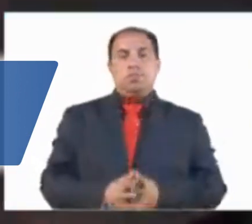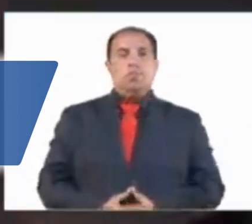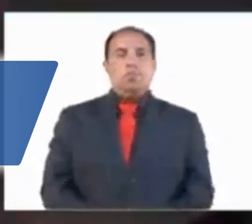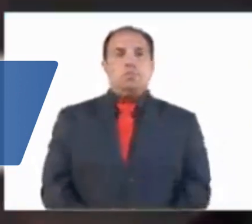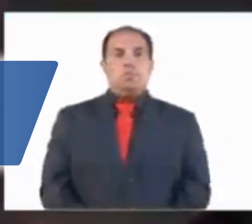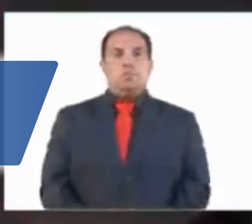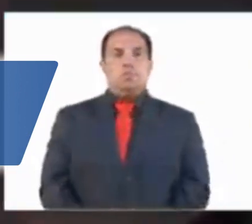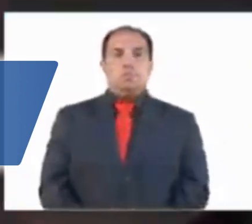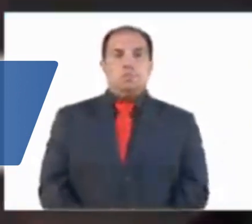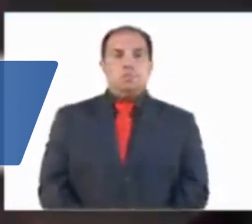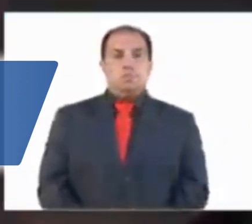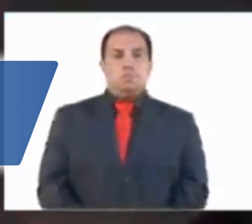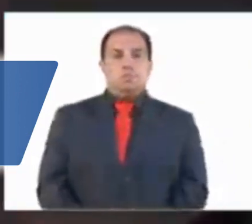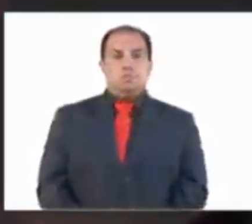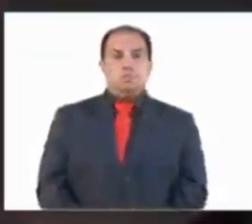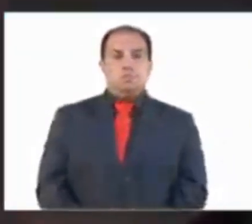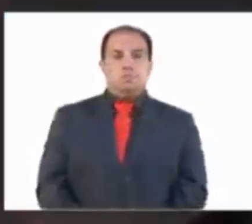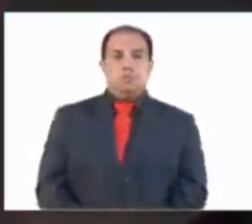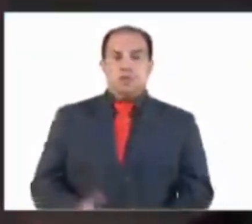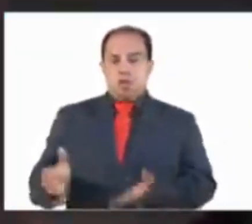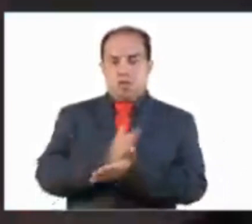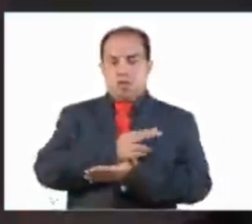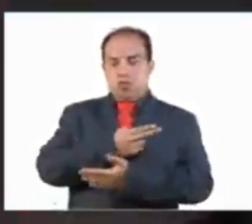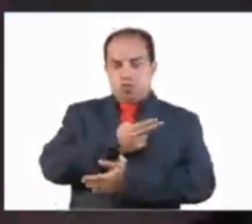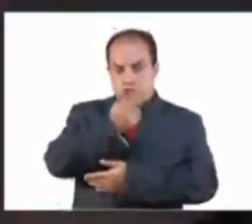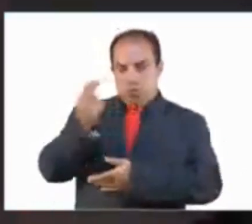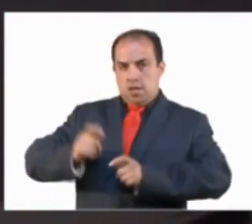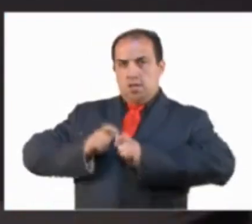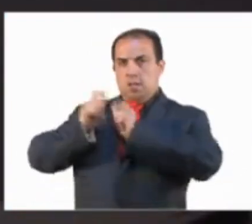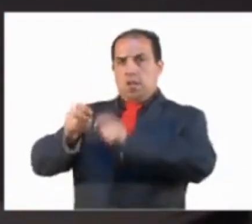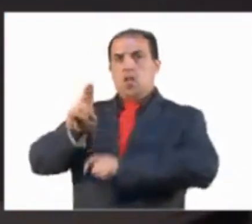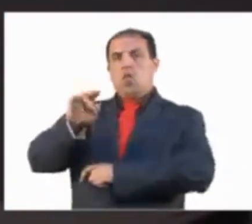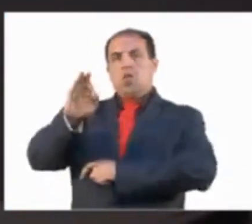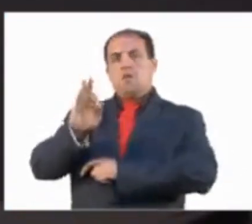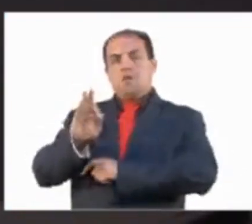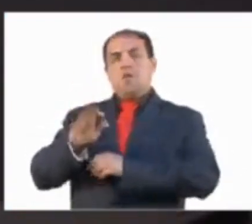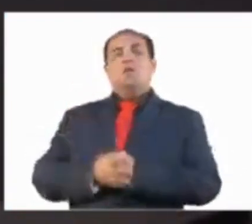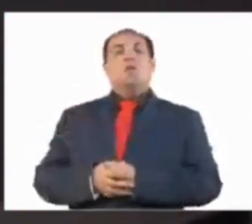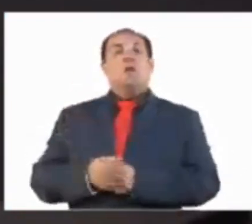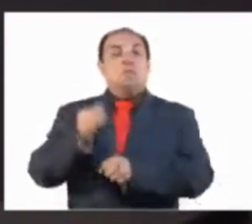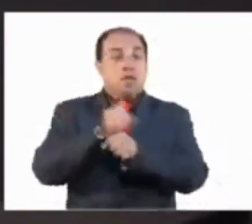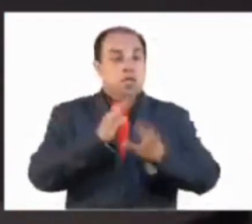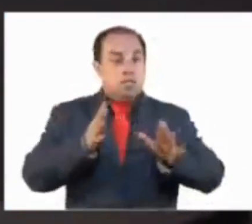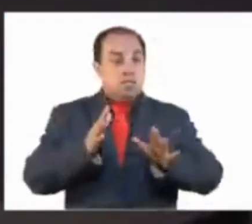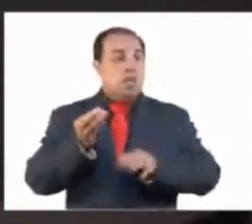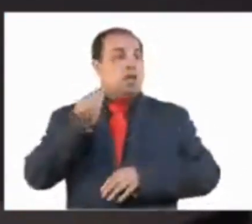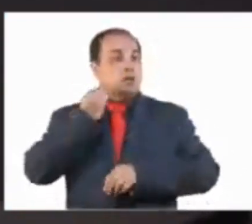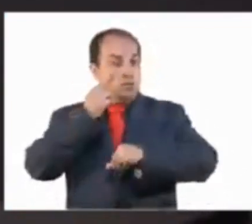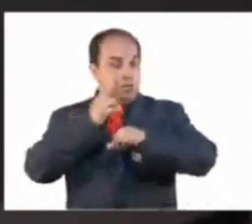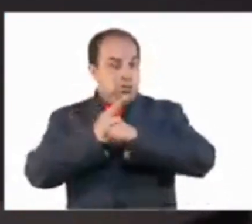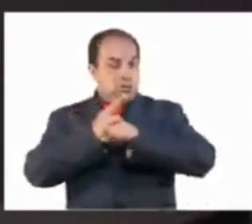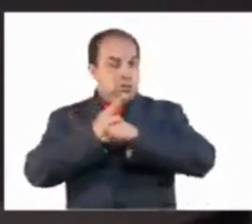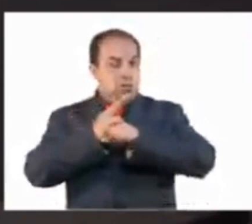y independientemente de lo que ustedes le van a proporcionar a la wift y irían no sé investigando desde contraloría ya Y también